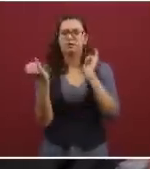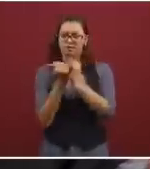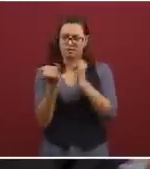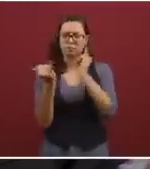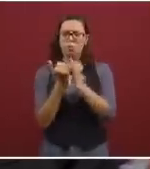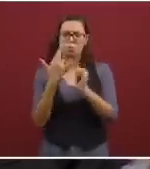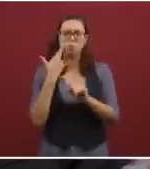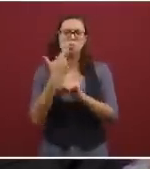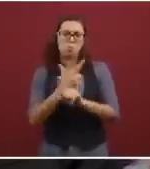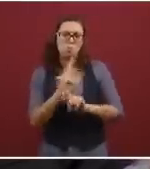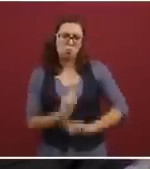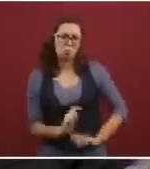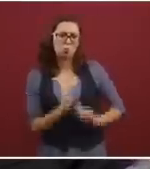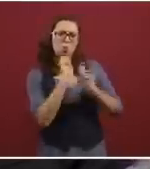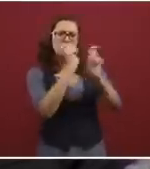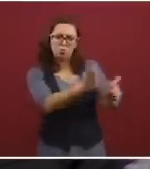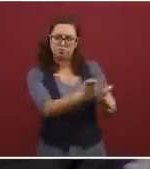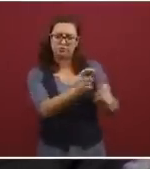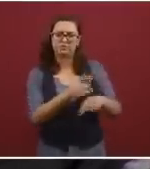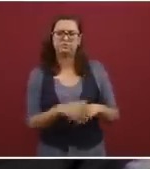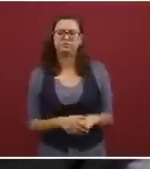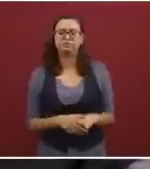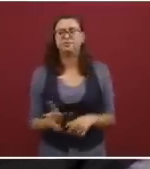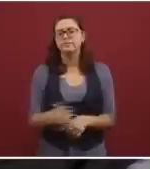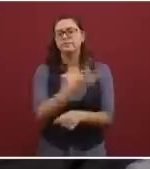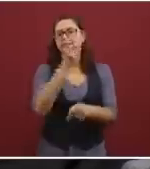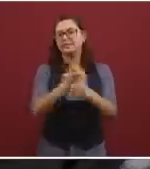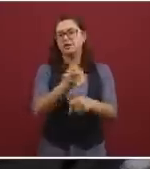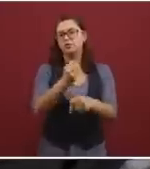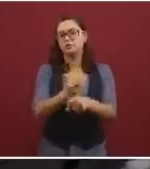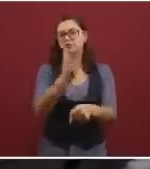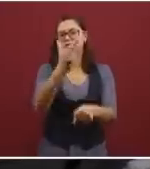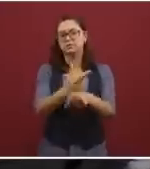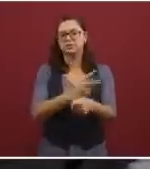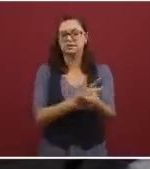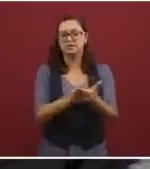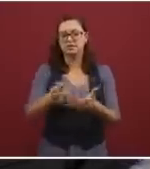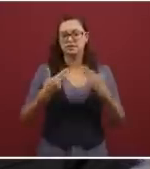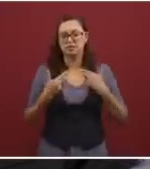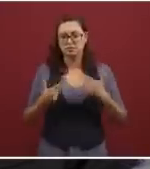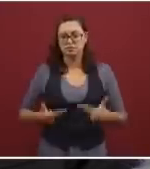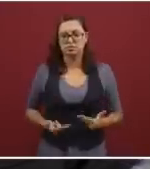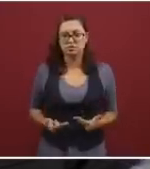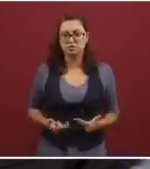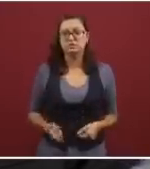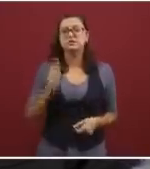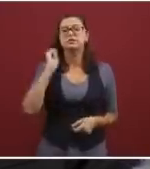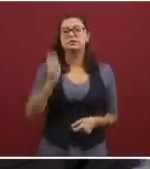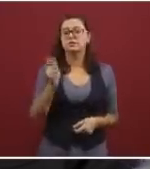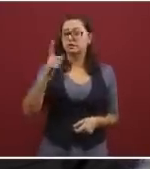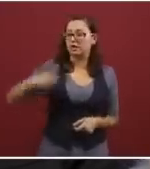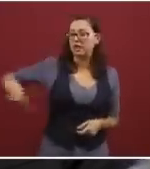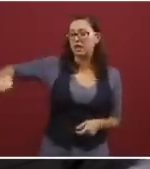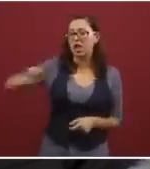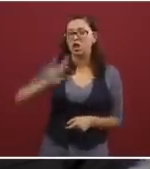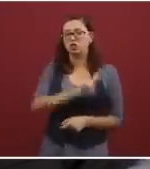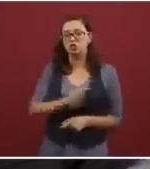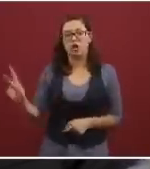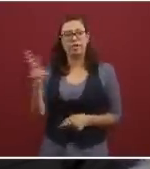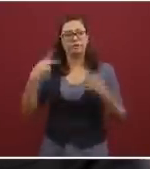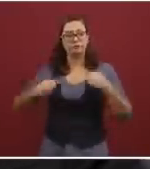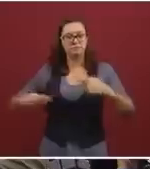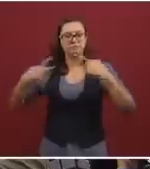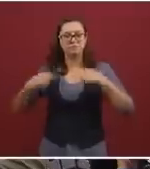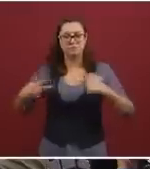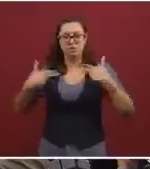manera especial de la Subsecretaría de Derechos Humanos, la protección de la vida